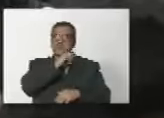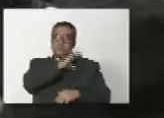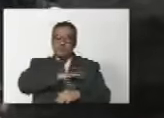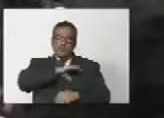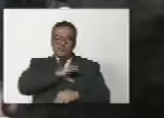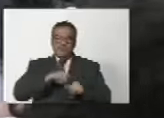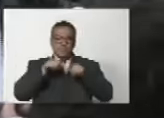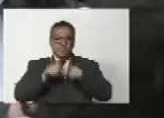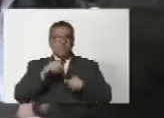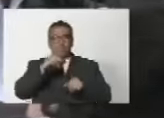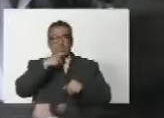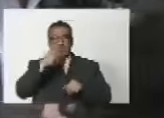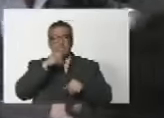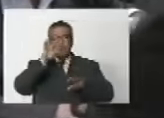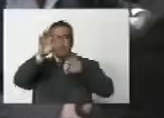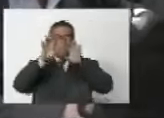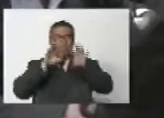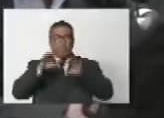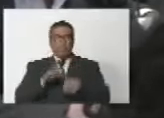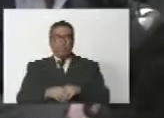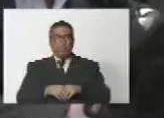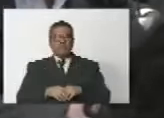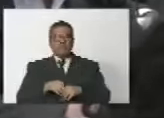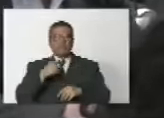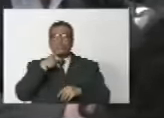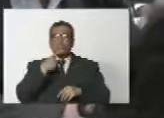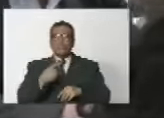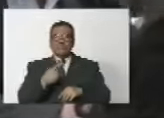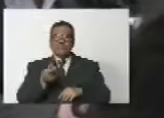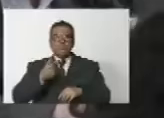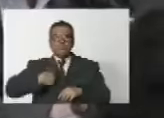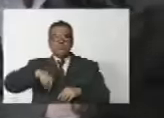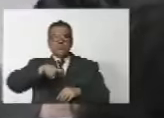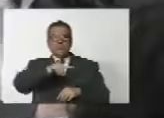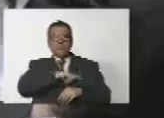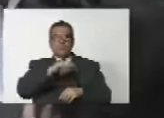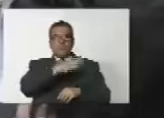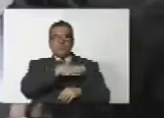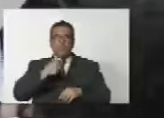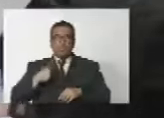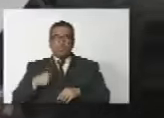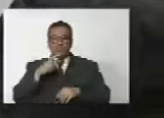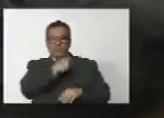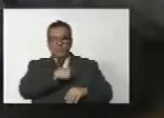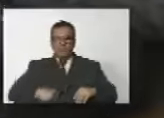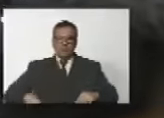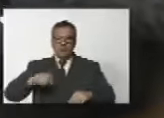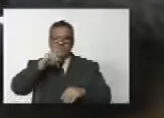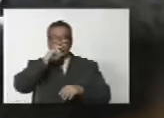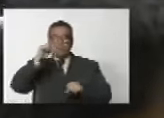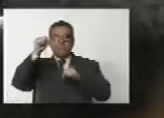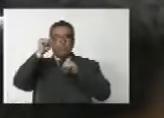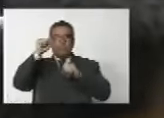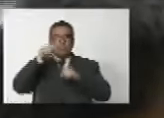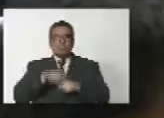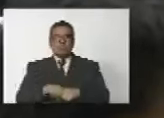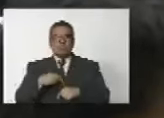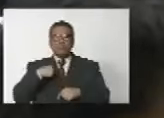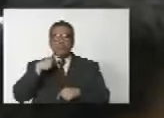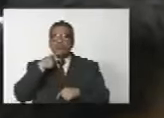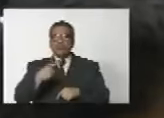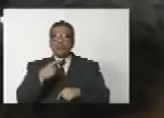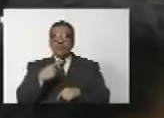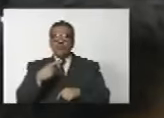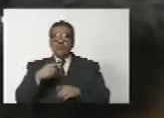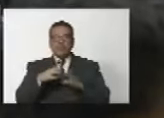Comisión Permanente de Política Exterior y a solicitud de nuestro querido presidente Nicolás Maduro, pedimos